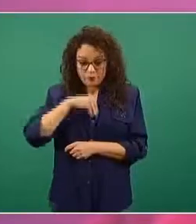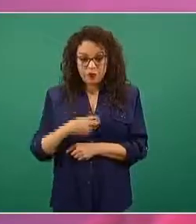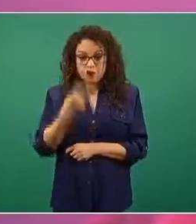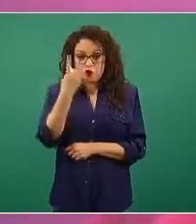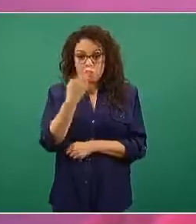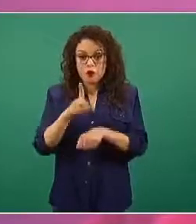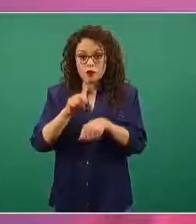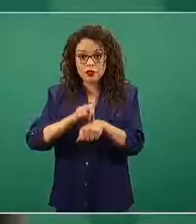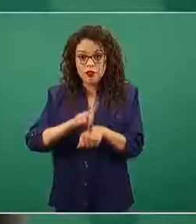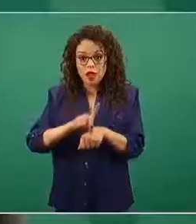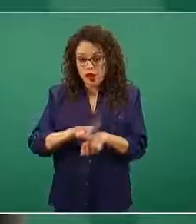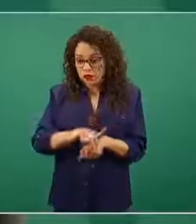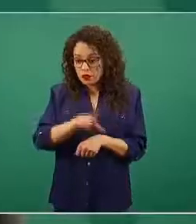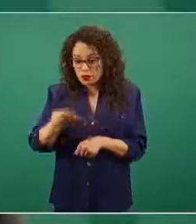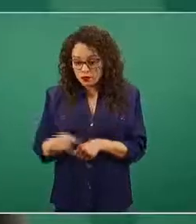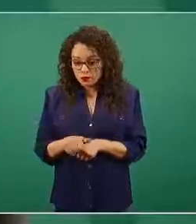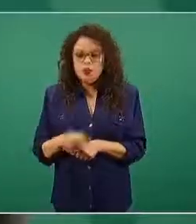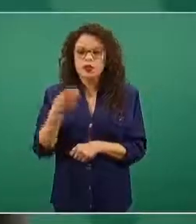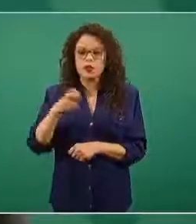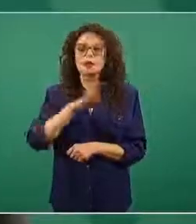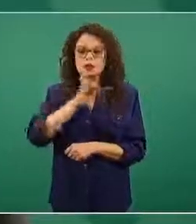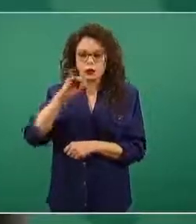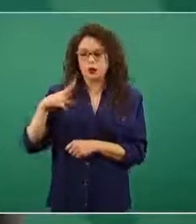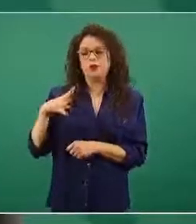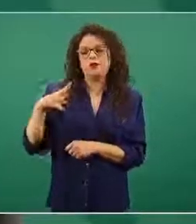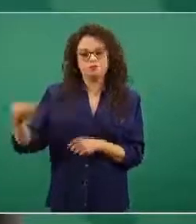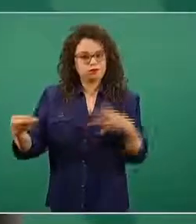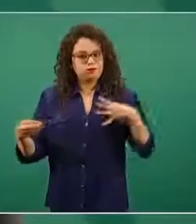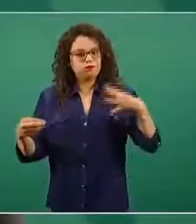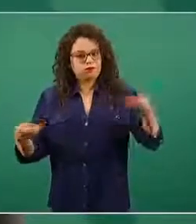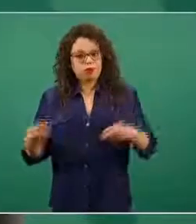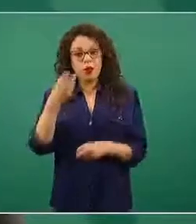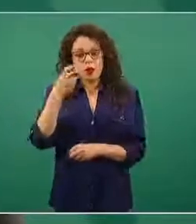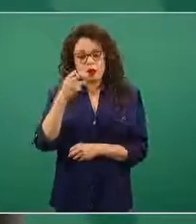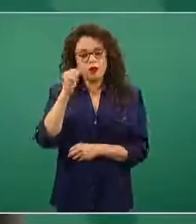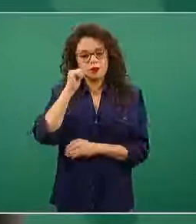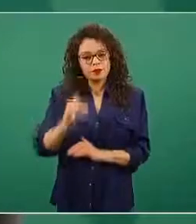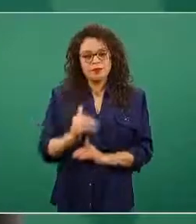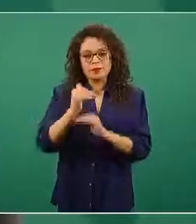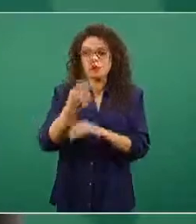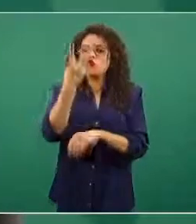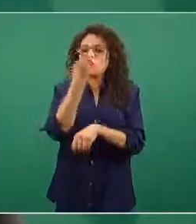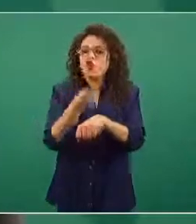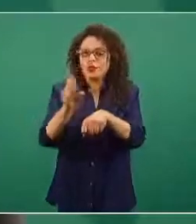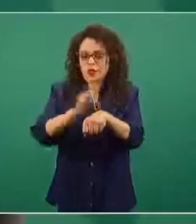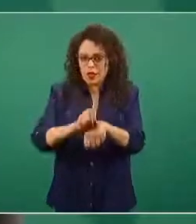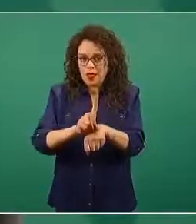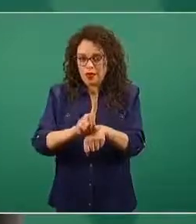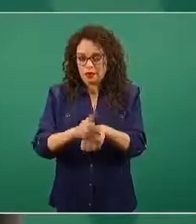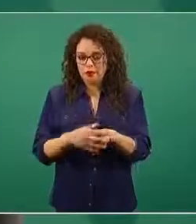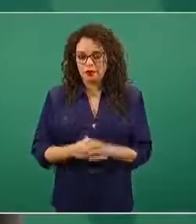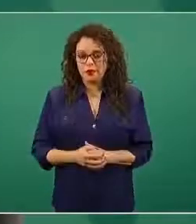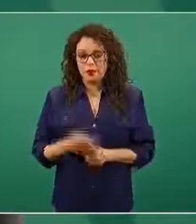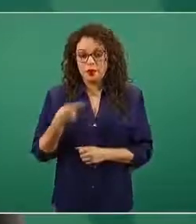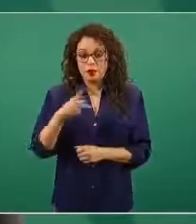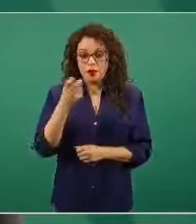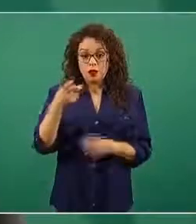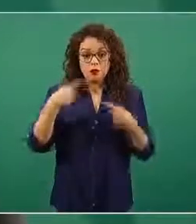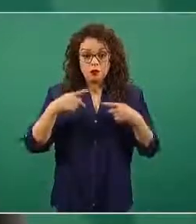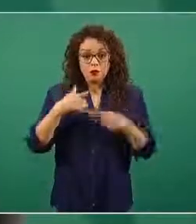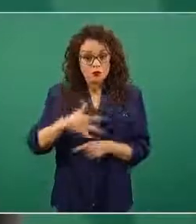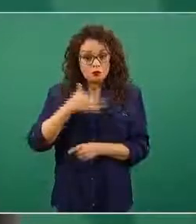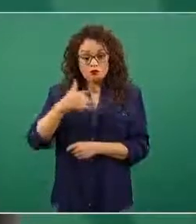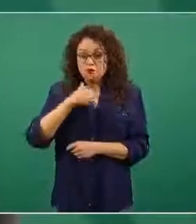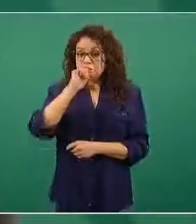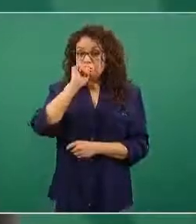enfermedad puede generar un contagio, por eso se consideran esos 2 días. Sin embargo, esos 2 días en donde la persona es asintomática,